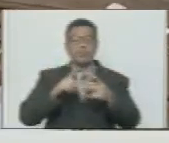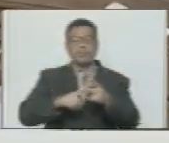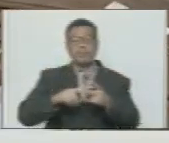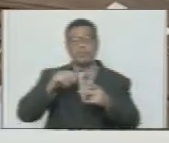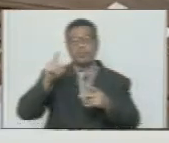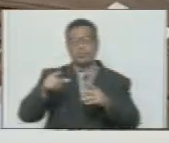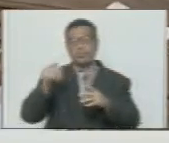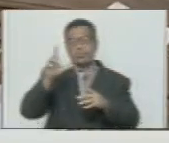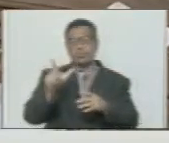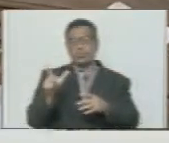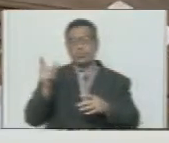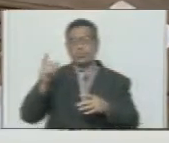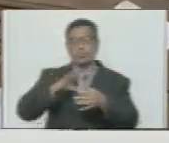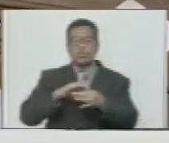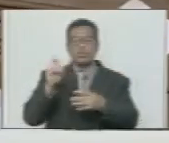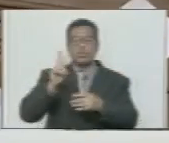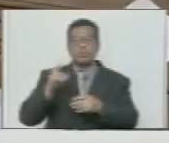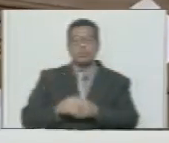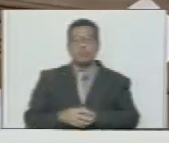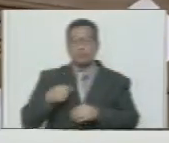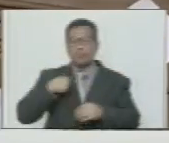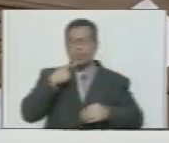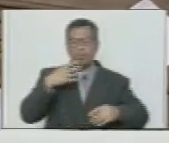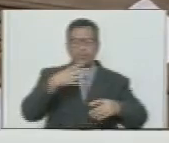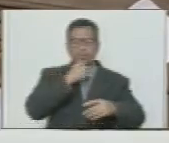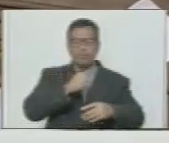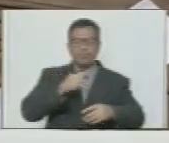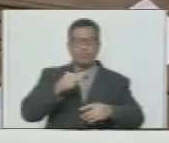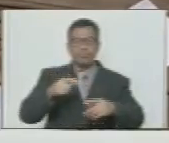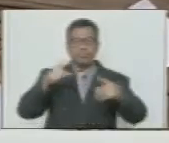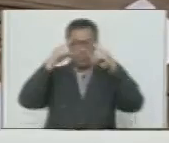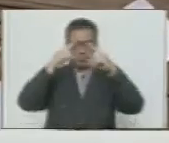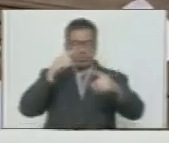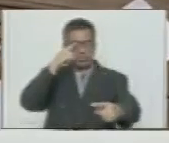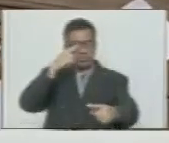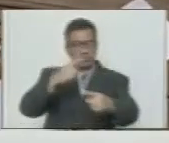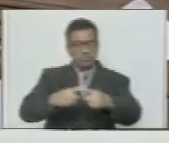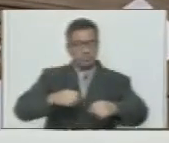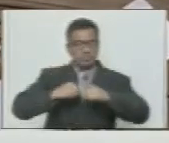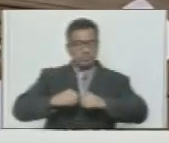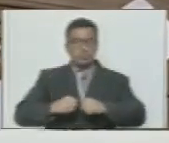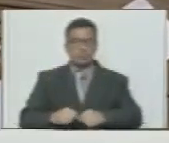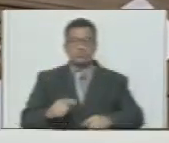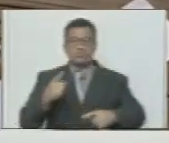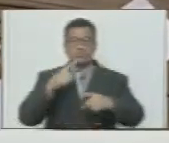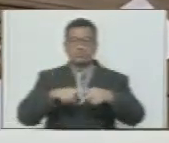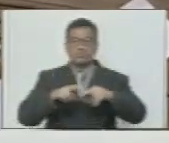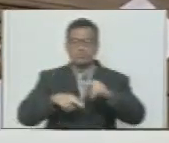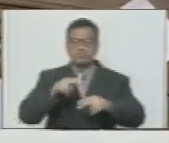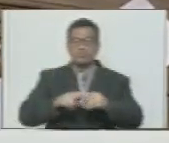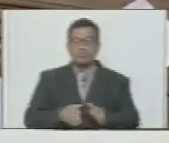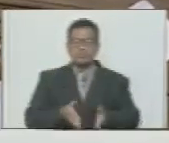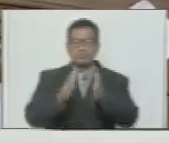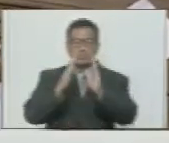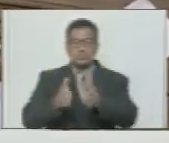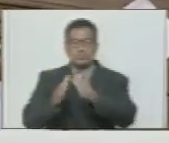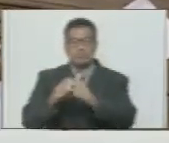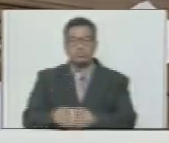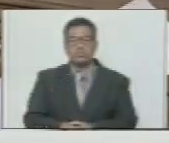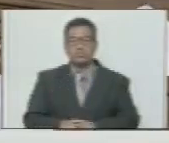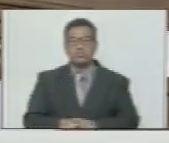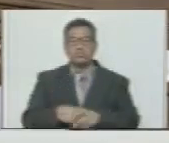a llamarse Partido Socialista Unido de Venezuela, logrando concretar la meta de consolidar una estructura